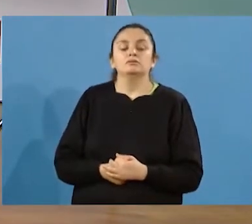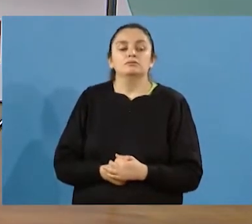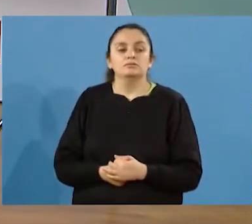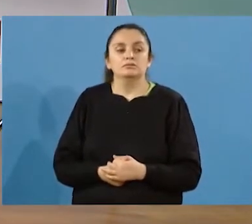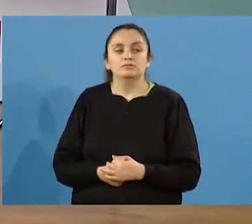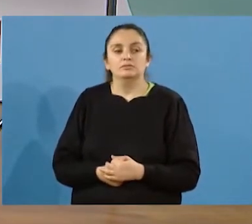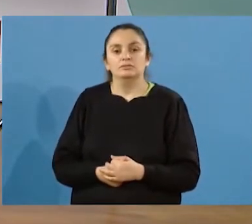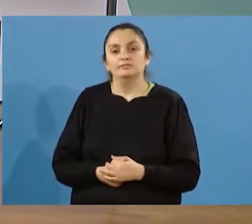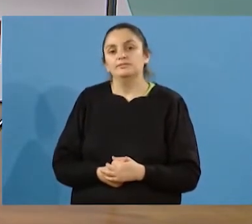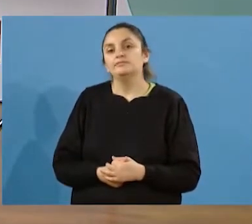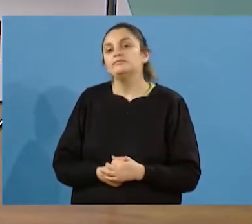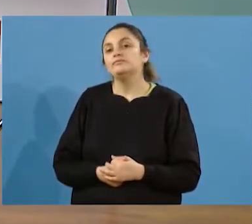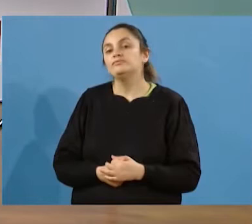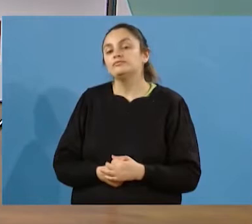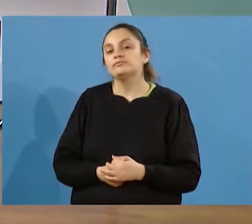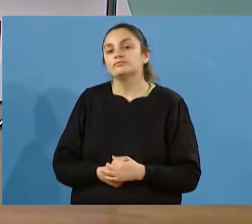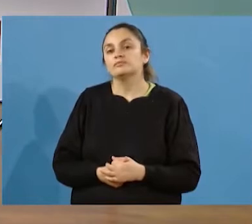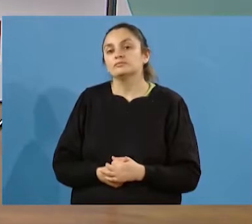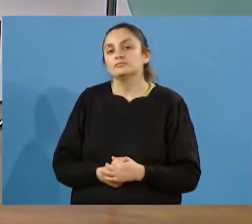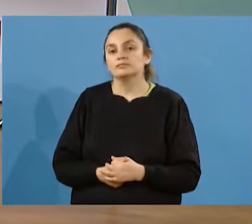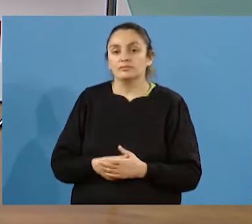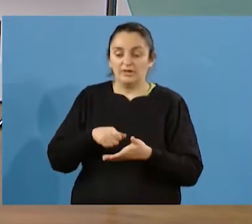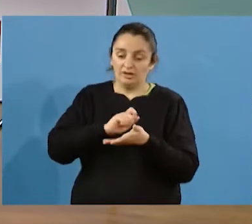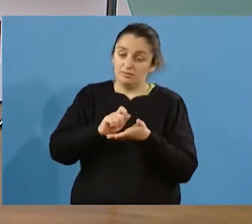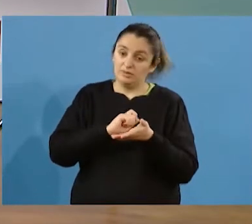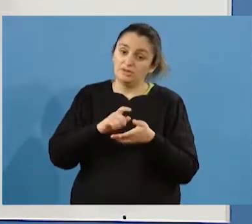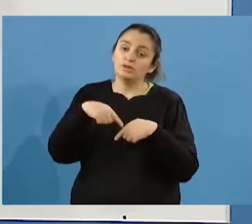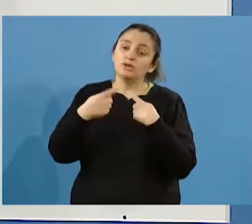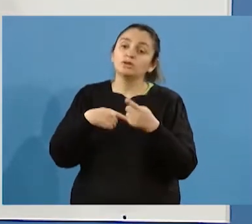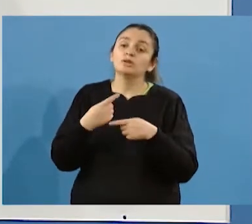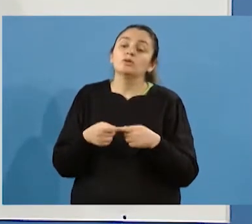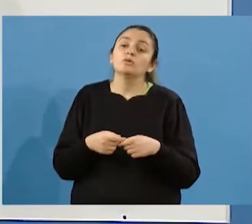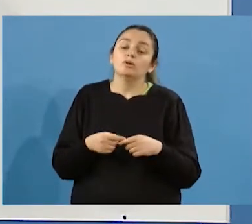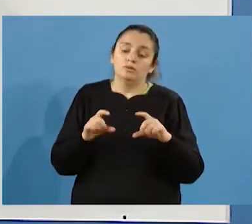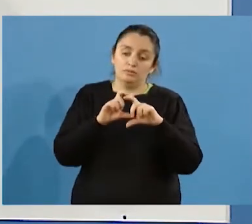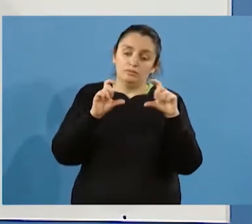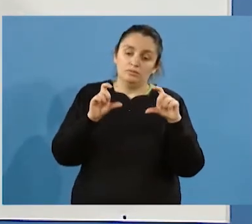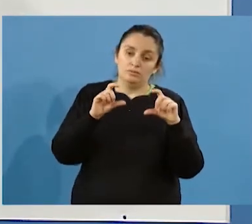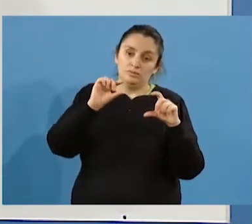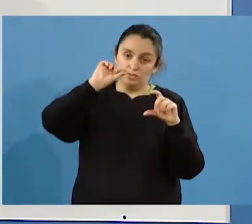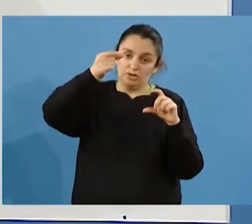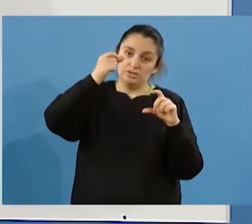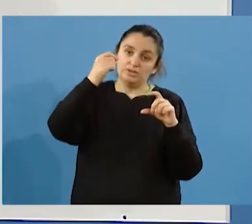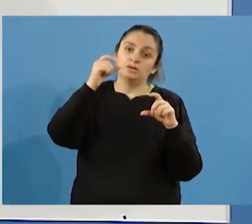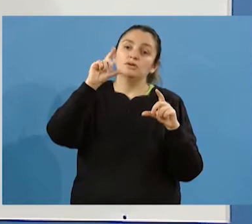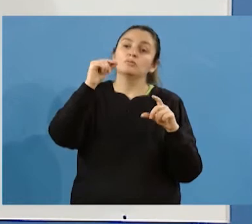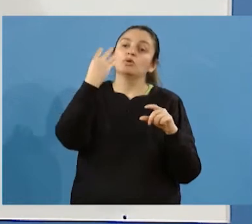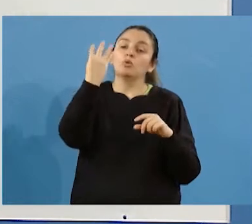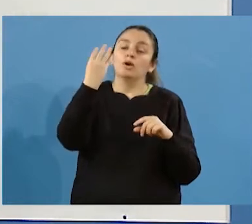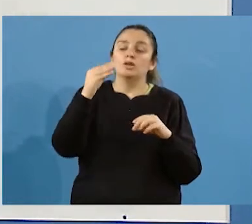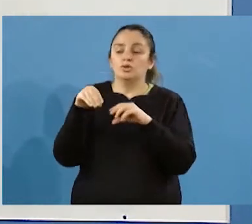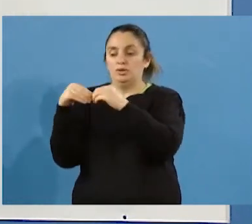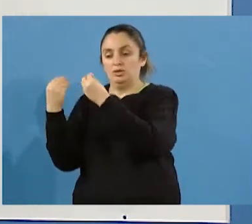y el que sigue es una potencia de exponente 4 que me da como